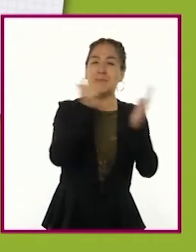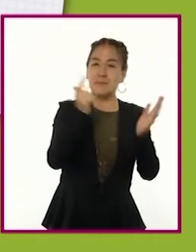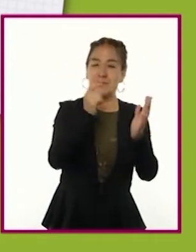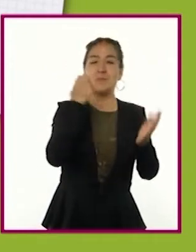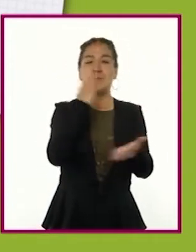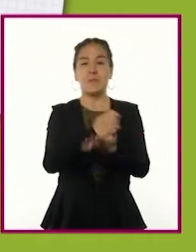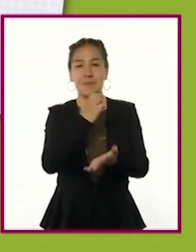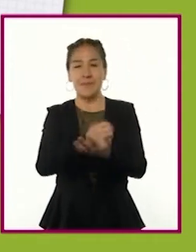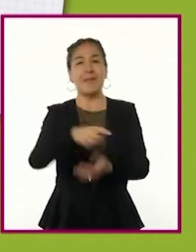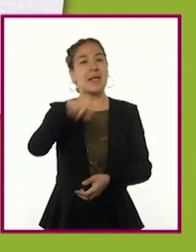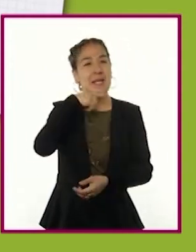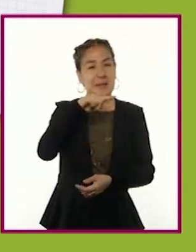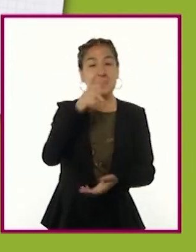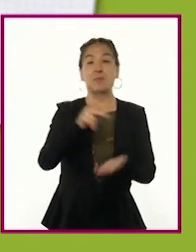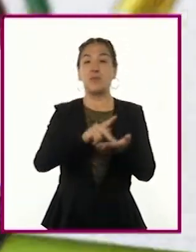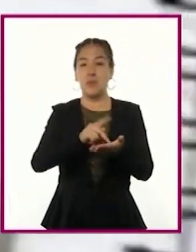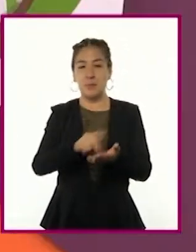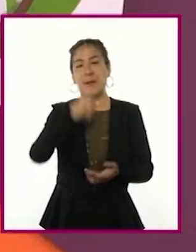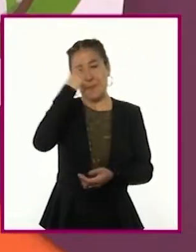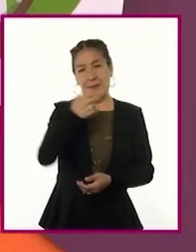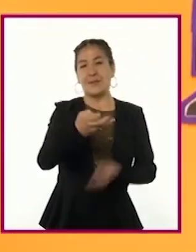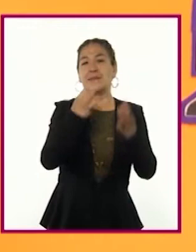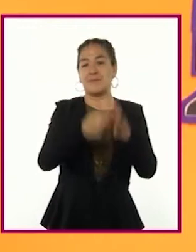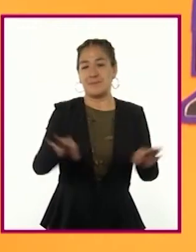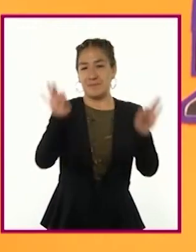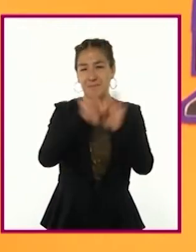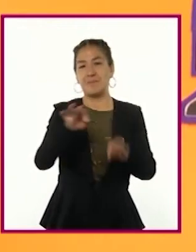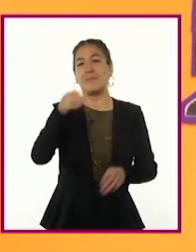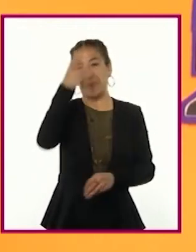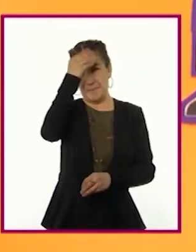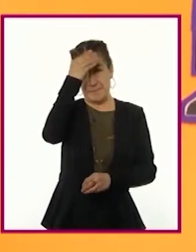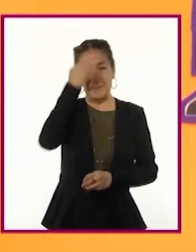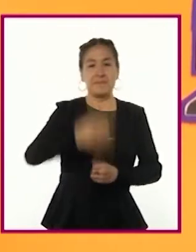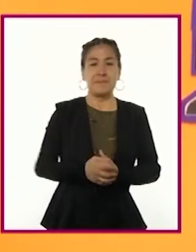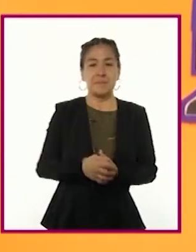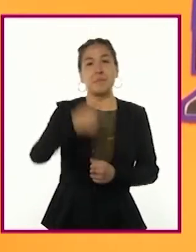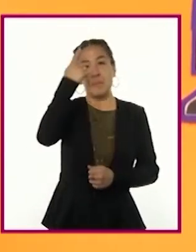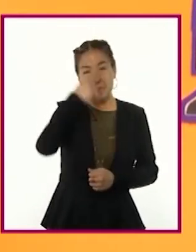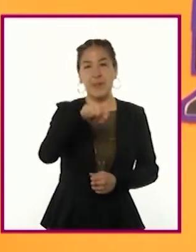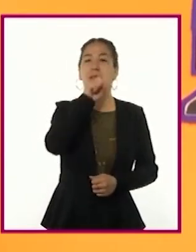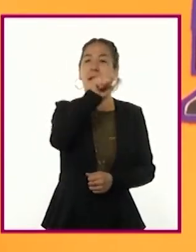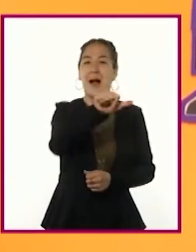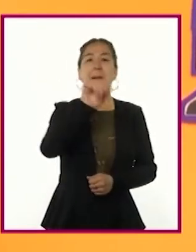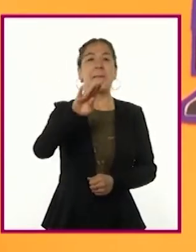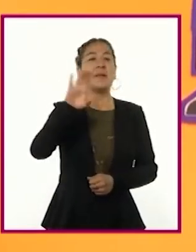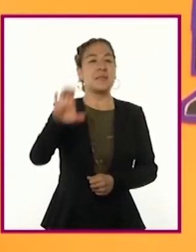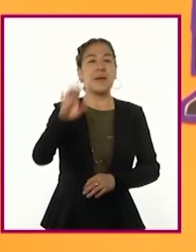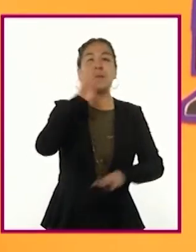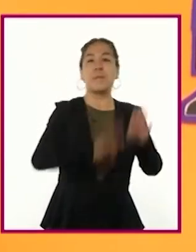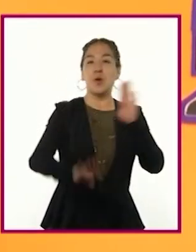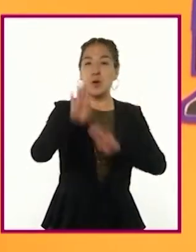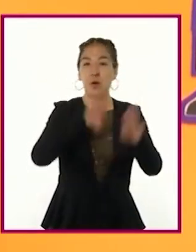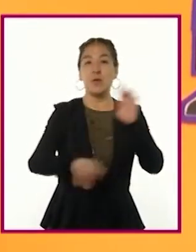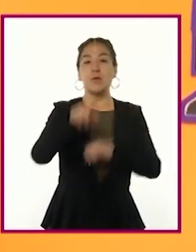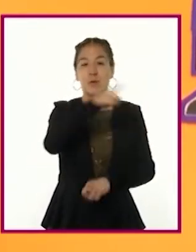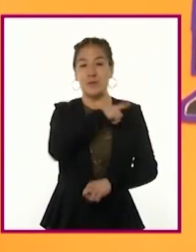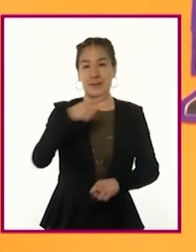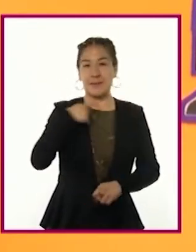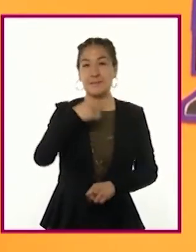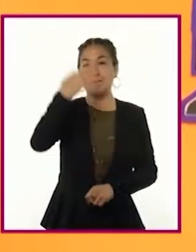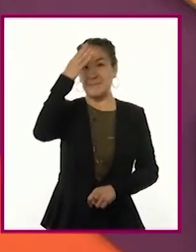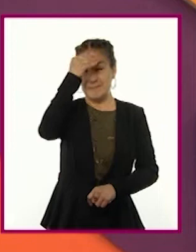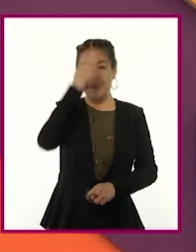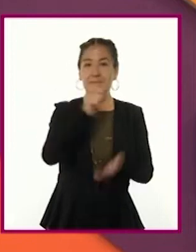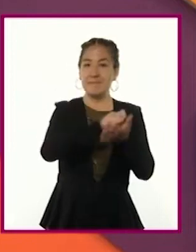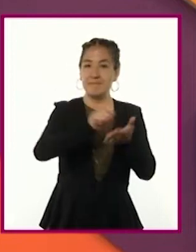útiles escolares imprescindibles para aprender. Así como su abecedario biológico, porque estudiantes prevenidos valen por